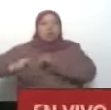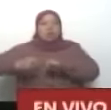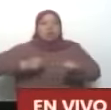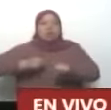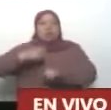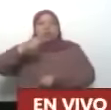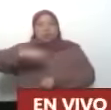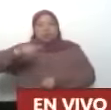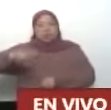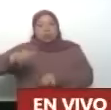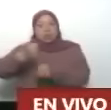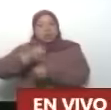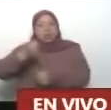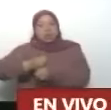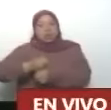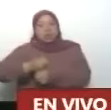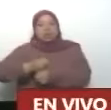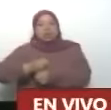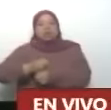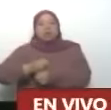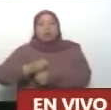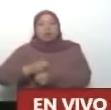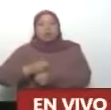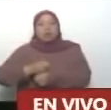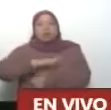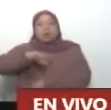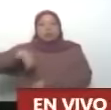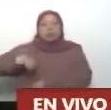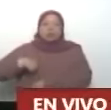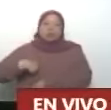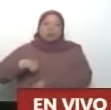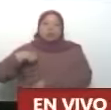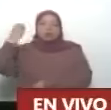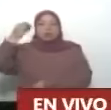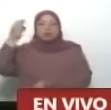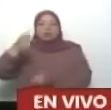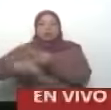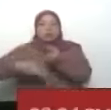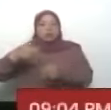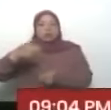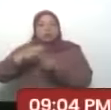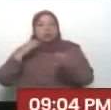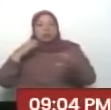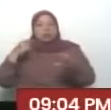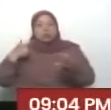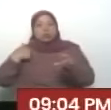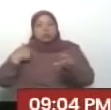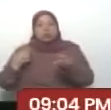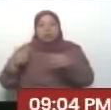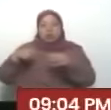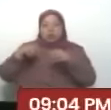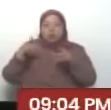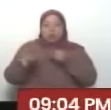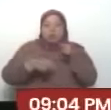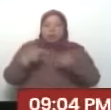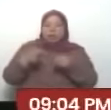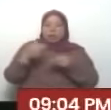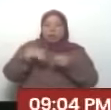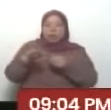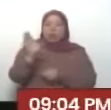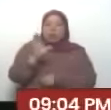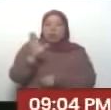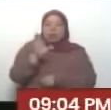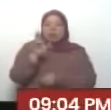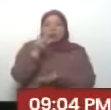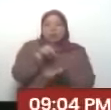propios trabajadores, le podemos comentar, presidente, que nosotros creamos... ¿Tú eres de Metrobús? No, yo soy de estaciones. Yo ingresé a Metro de Caracas.